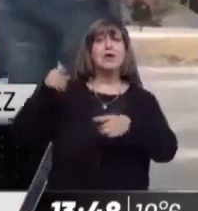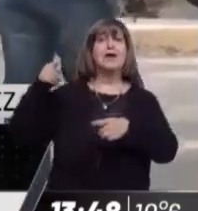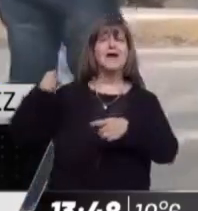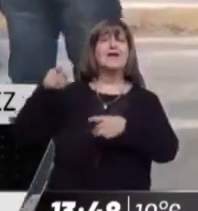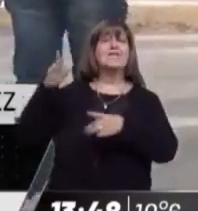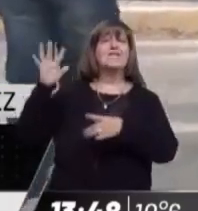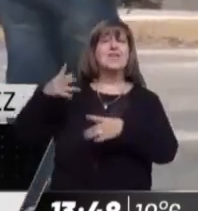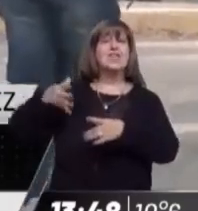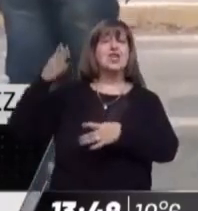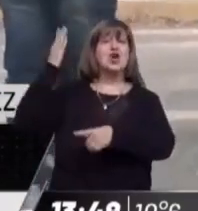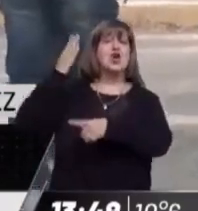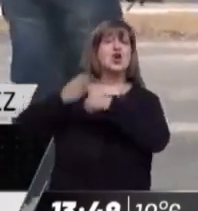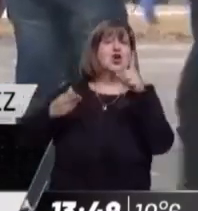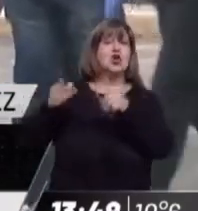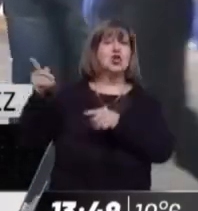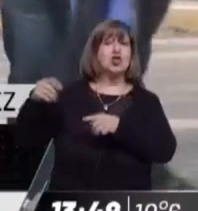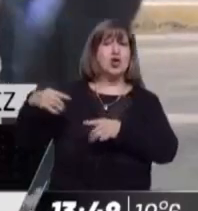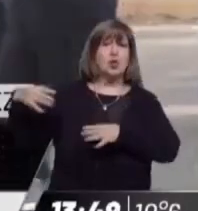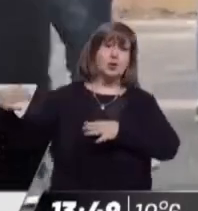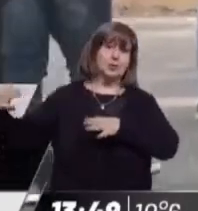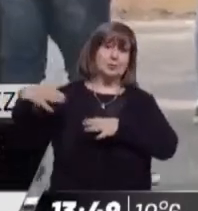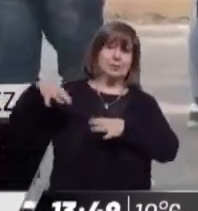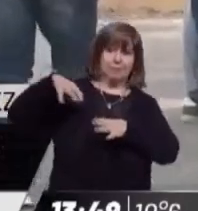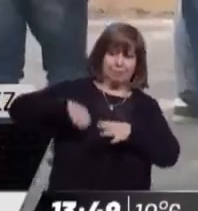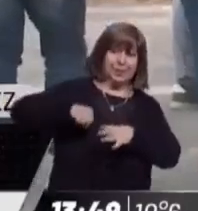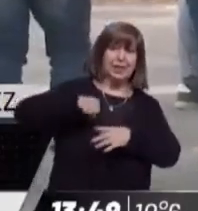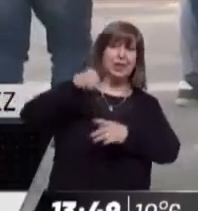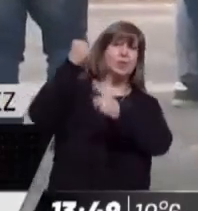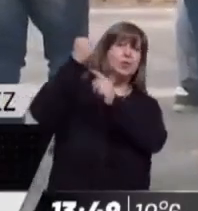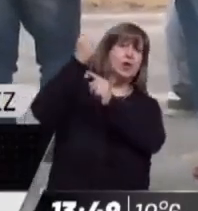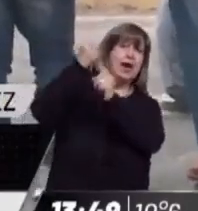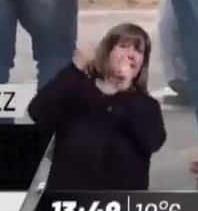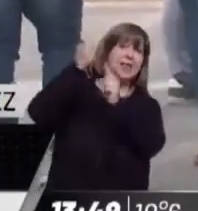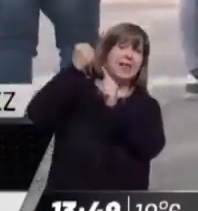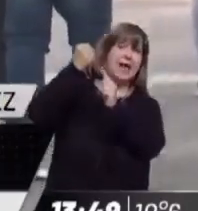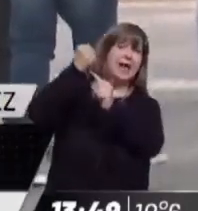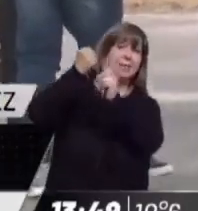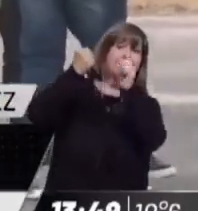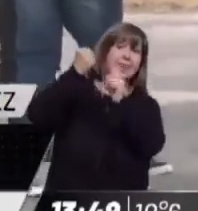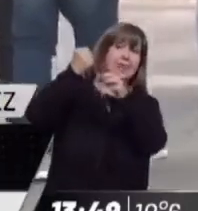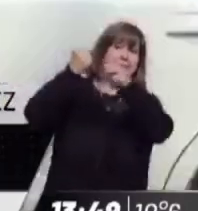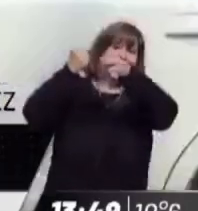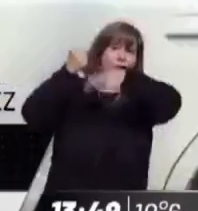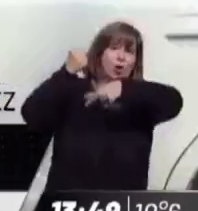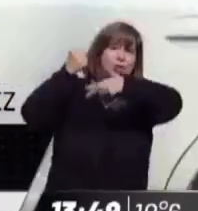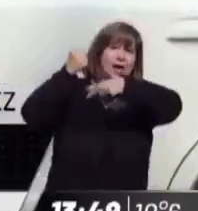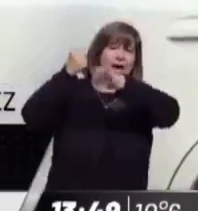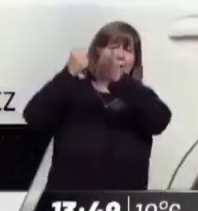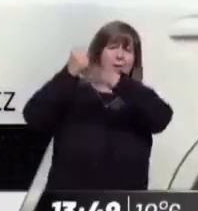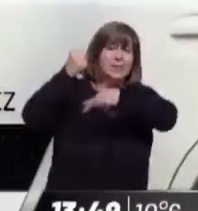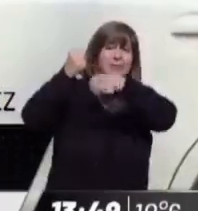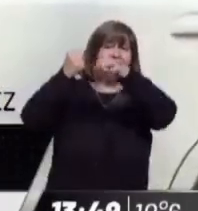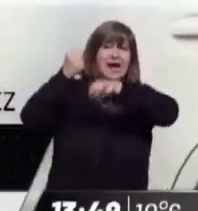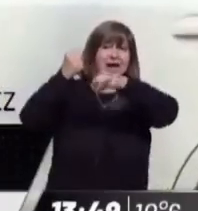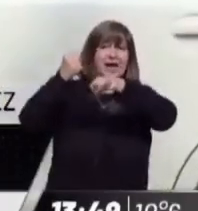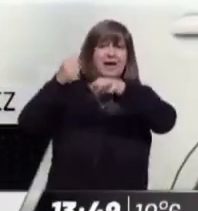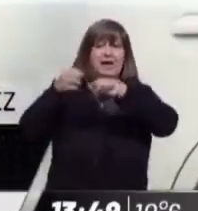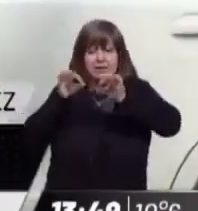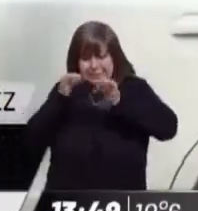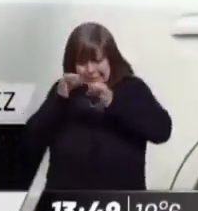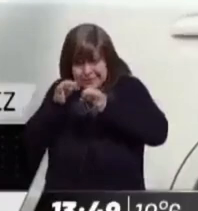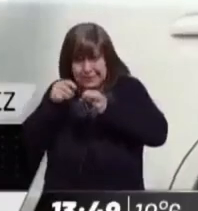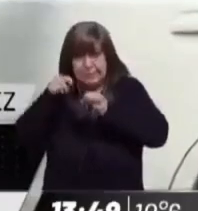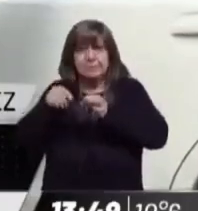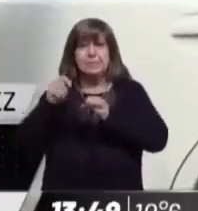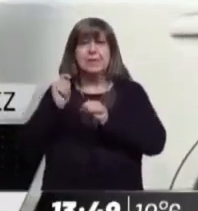habría lastimado, y eso es lo que generó una herida en su mano y provocó esa gotita de sangre que fue fundamental para